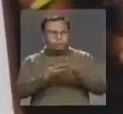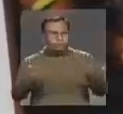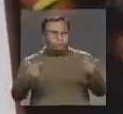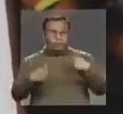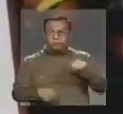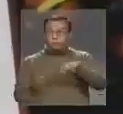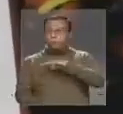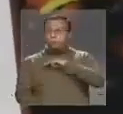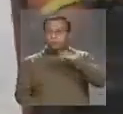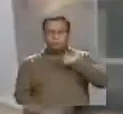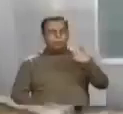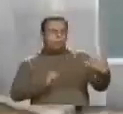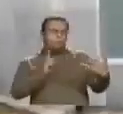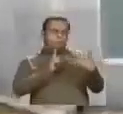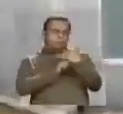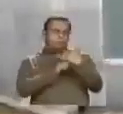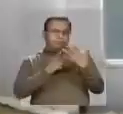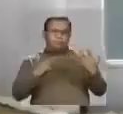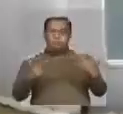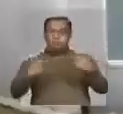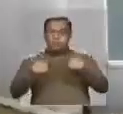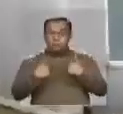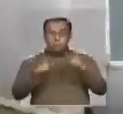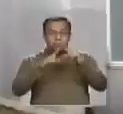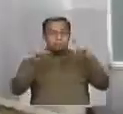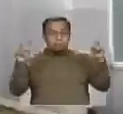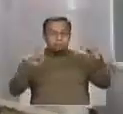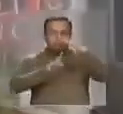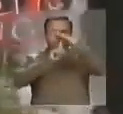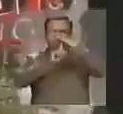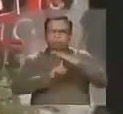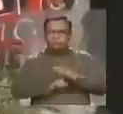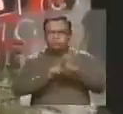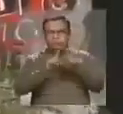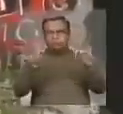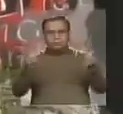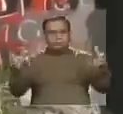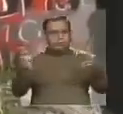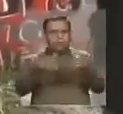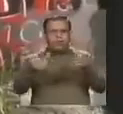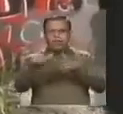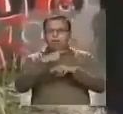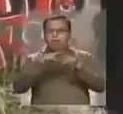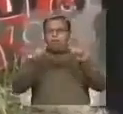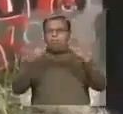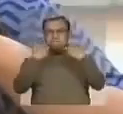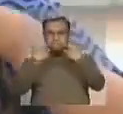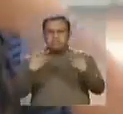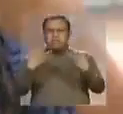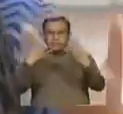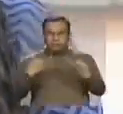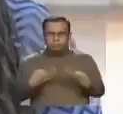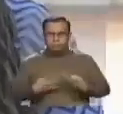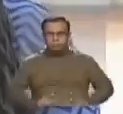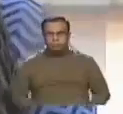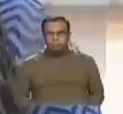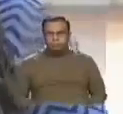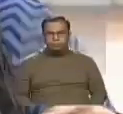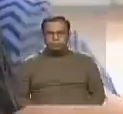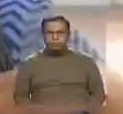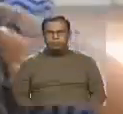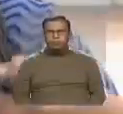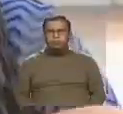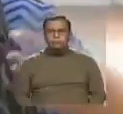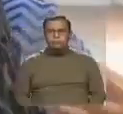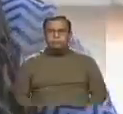a nosotros nos afecta mucho. Para mí la discriminación racial es un crimen, y es un crimen de lesa humanidad. Muchas personas